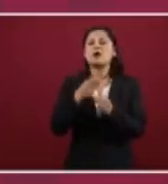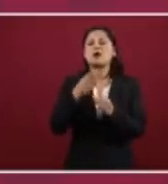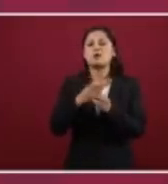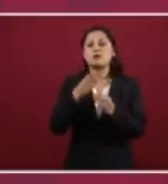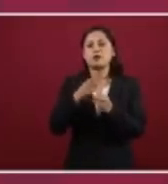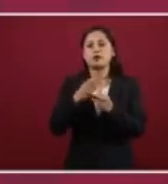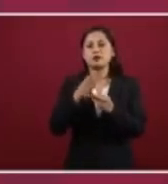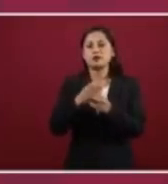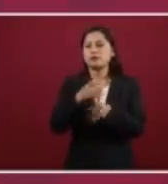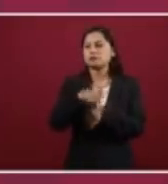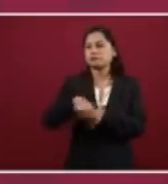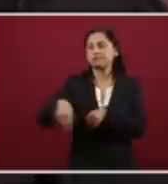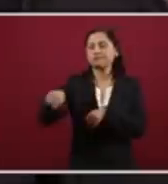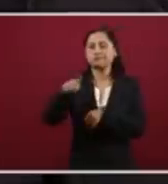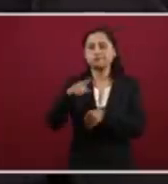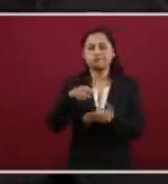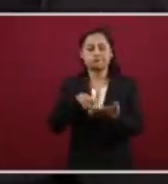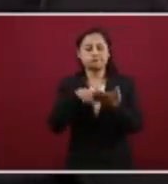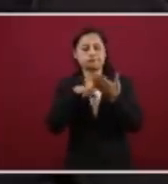inscribiéndose,